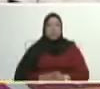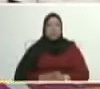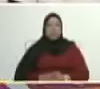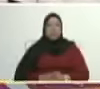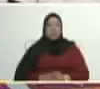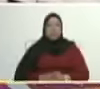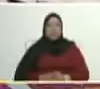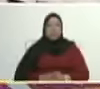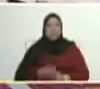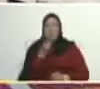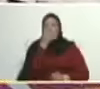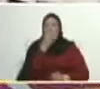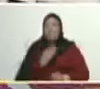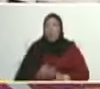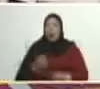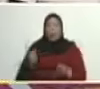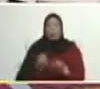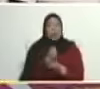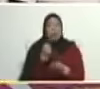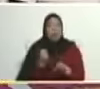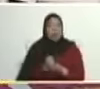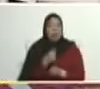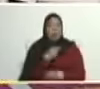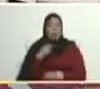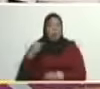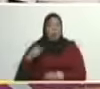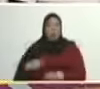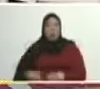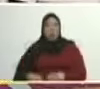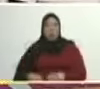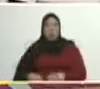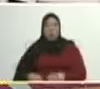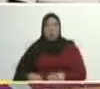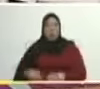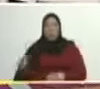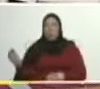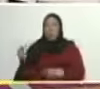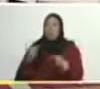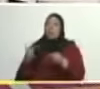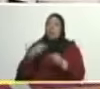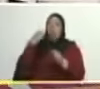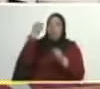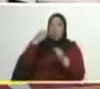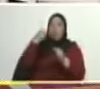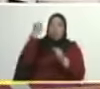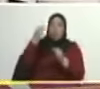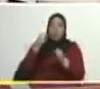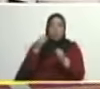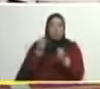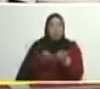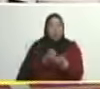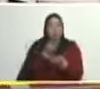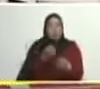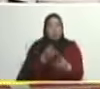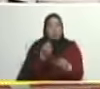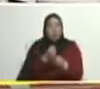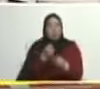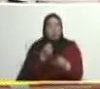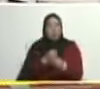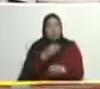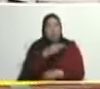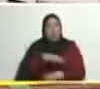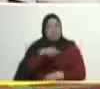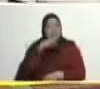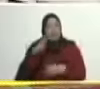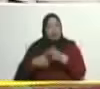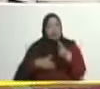Y es buenísimo porque uno trabaja desde aquí. Tú estabas hablando y yo le escribí al ministro de